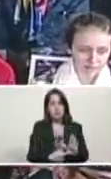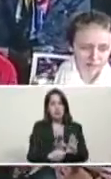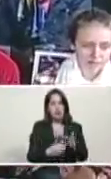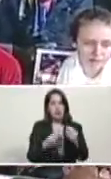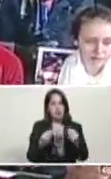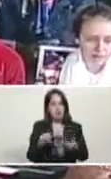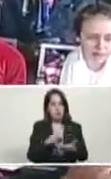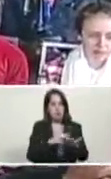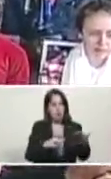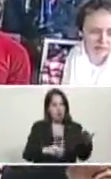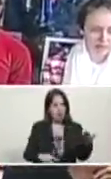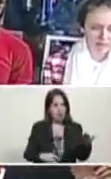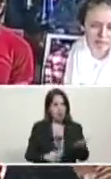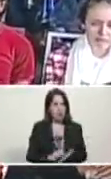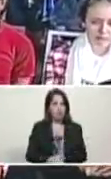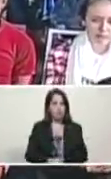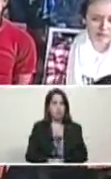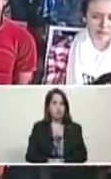leerlo